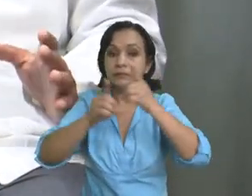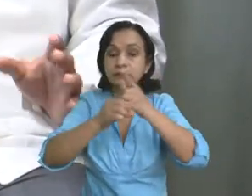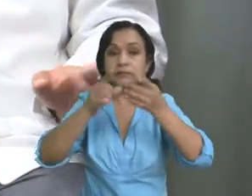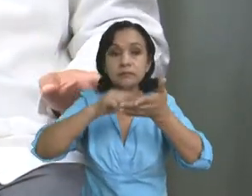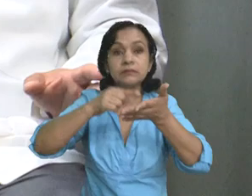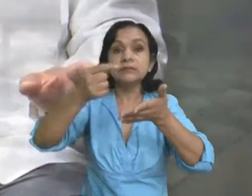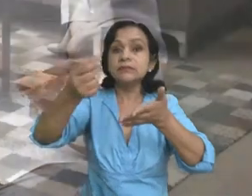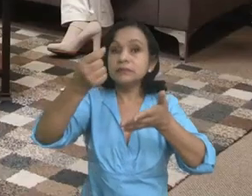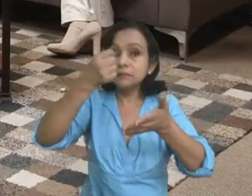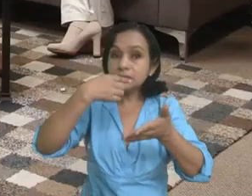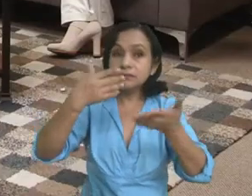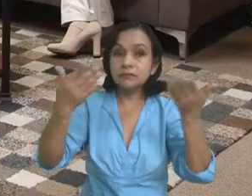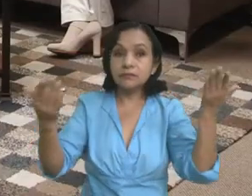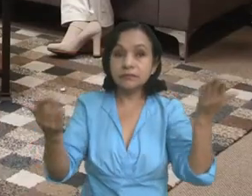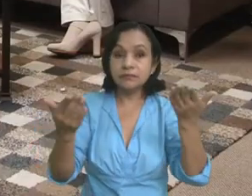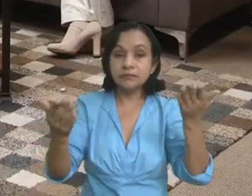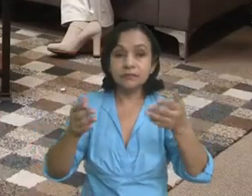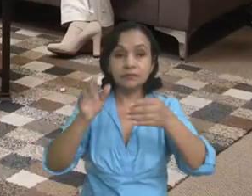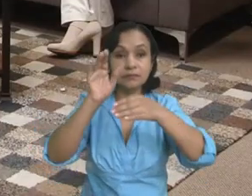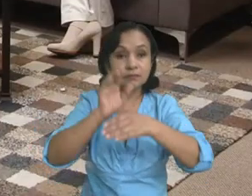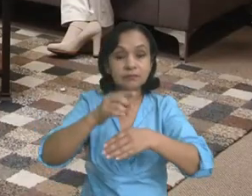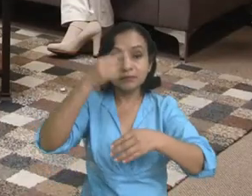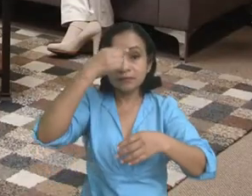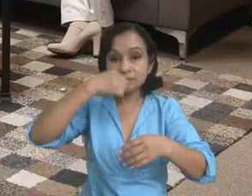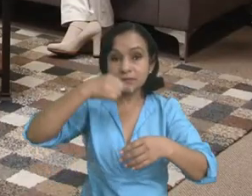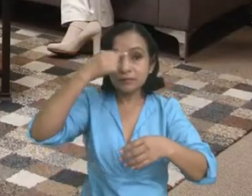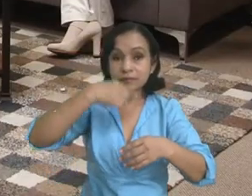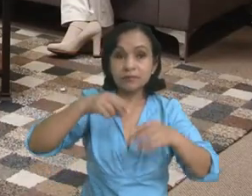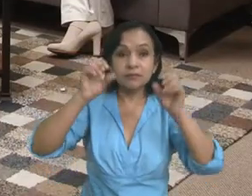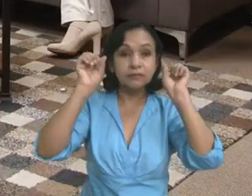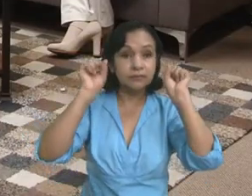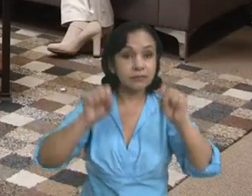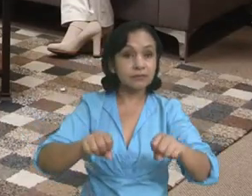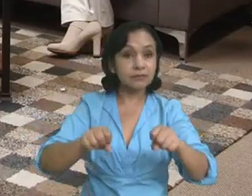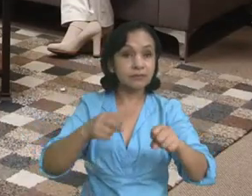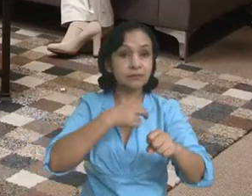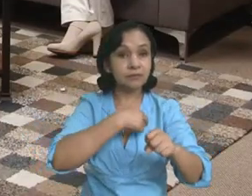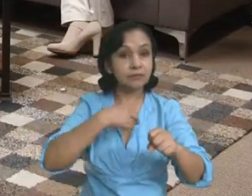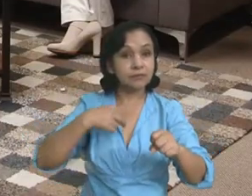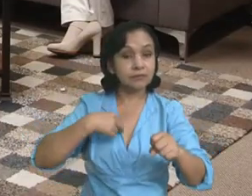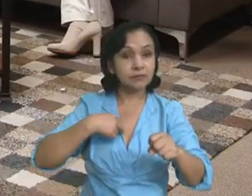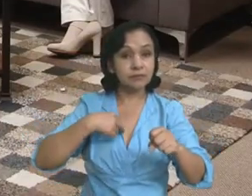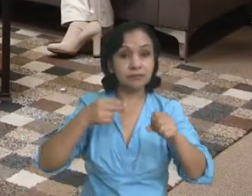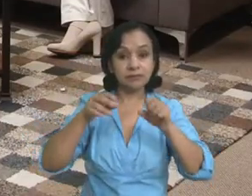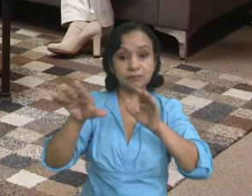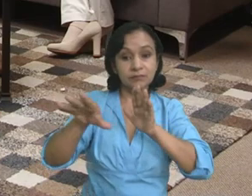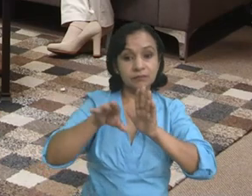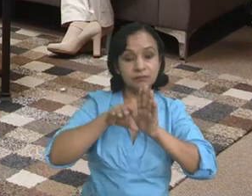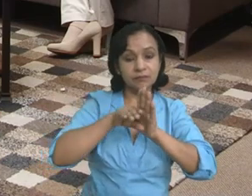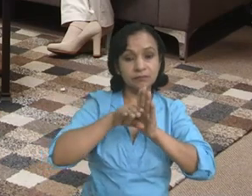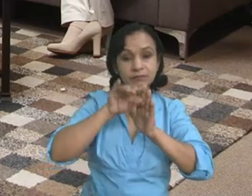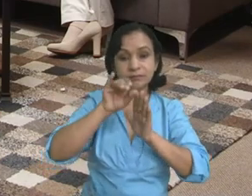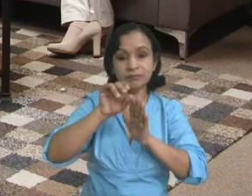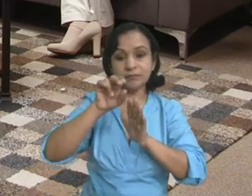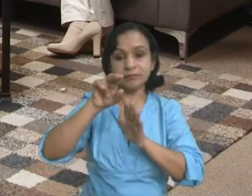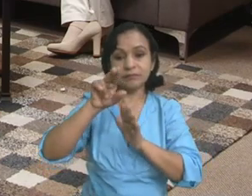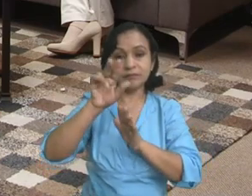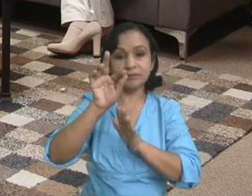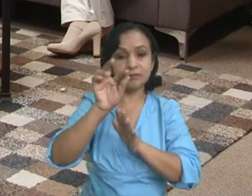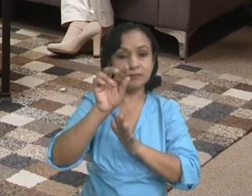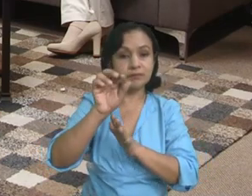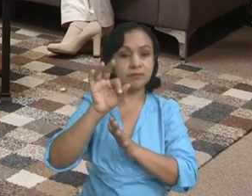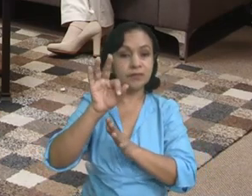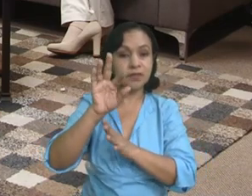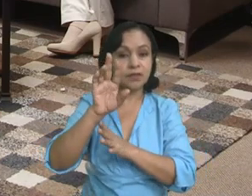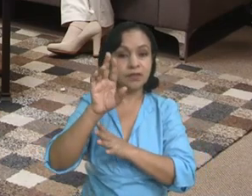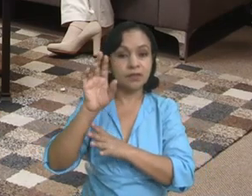gripe tradicional, la que más conocemos, pues, generada por influenza, no se diferencia mucho de un